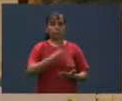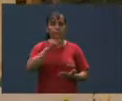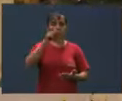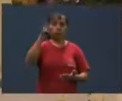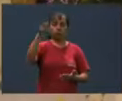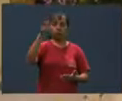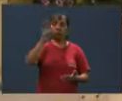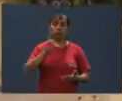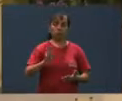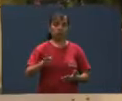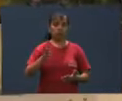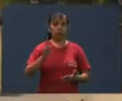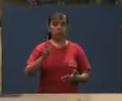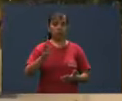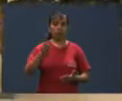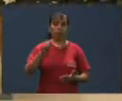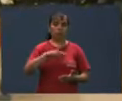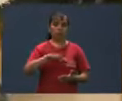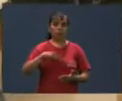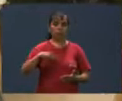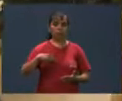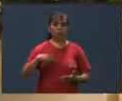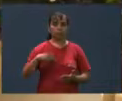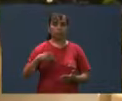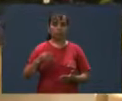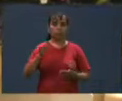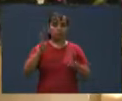piedad. Tú que siempre nos